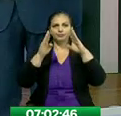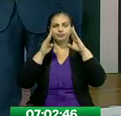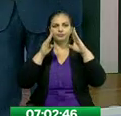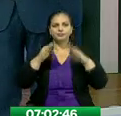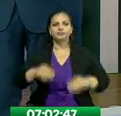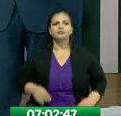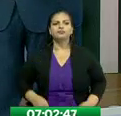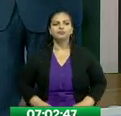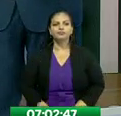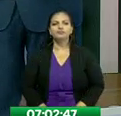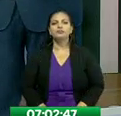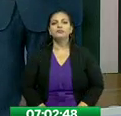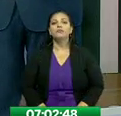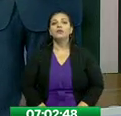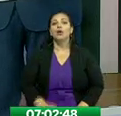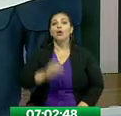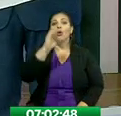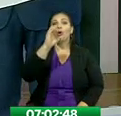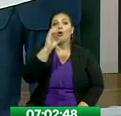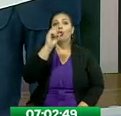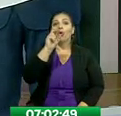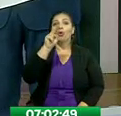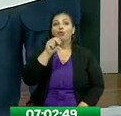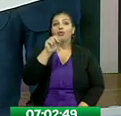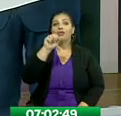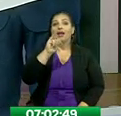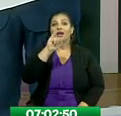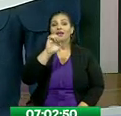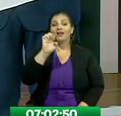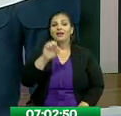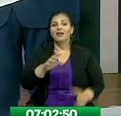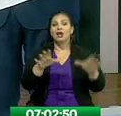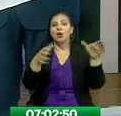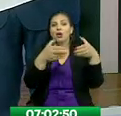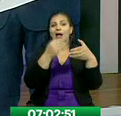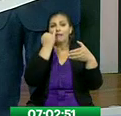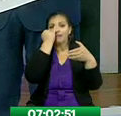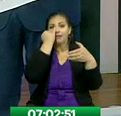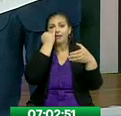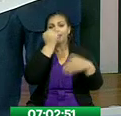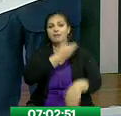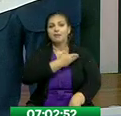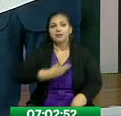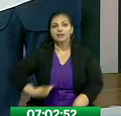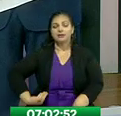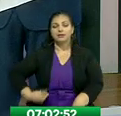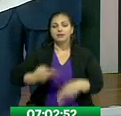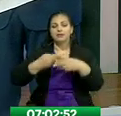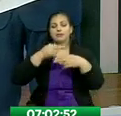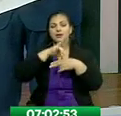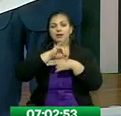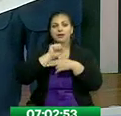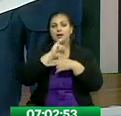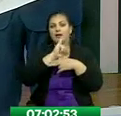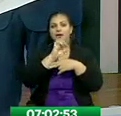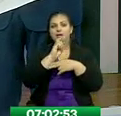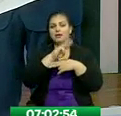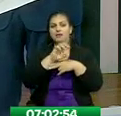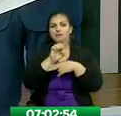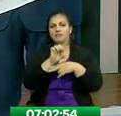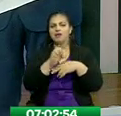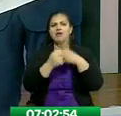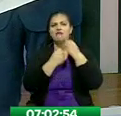y dentro de la conaie jaime vargas anunció que se suspenden los diálogos con el gobierno al asegurar que su